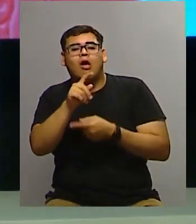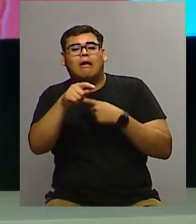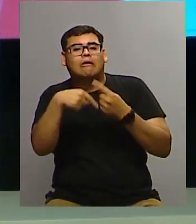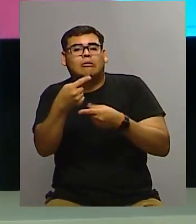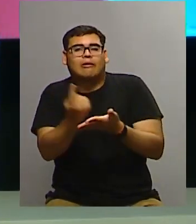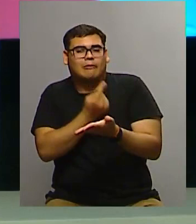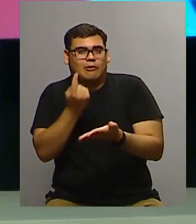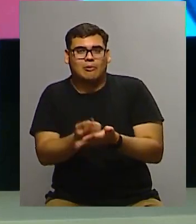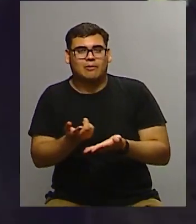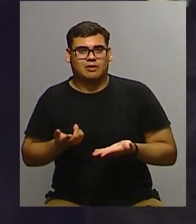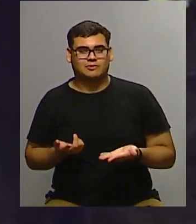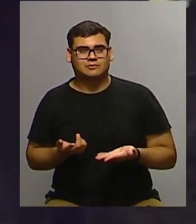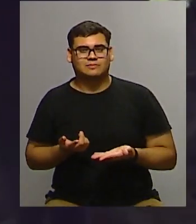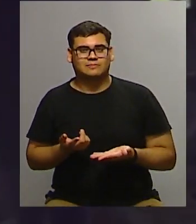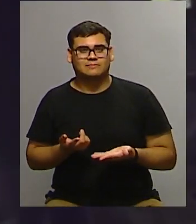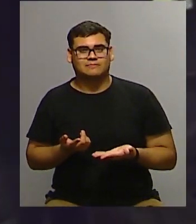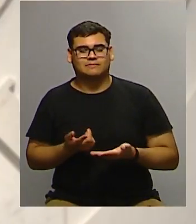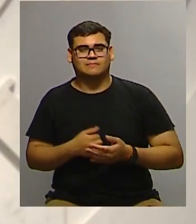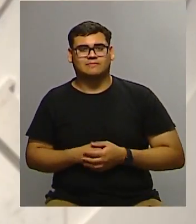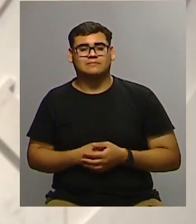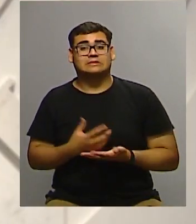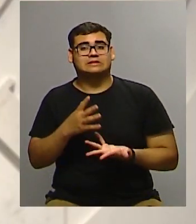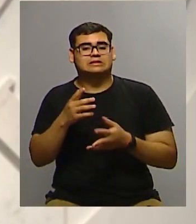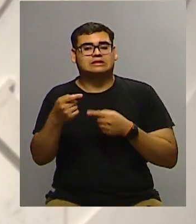eso genera fricciones.